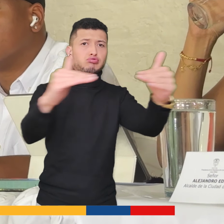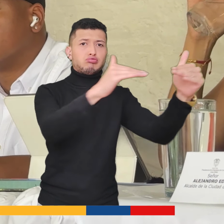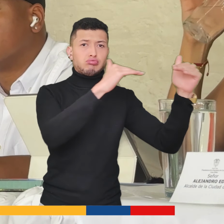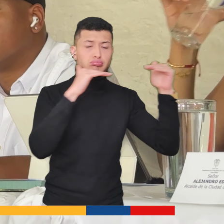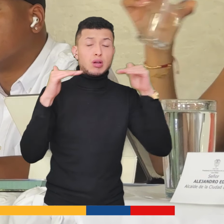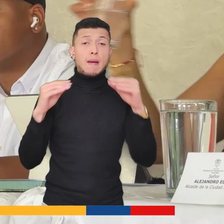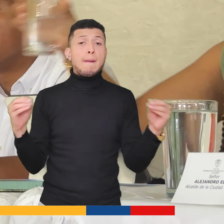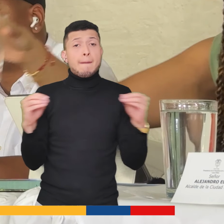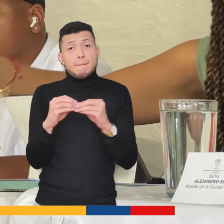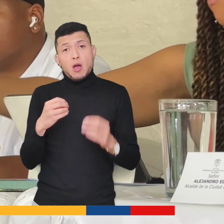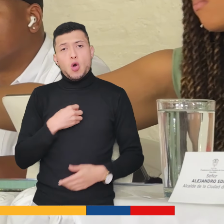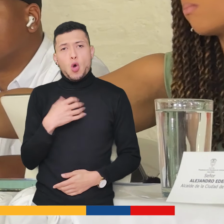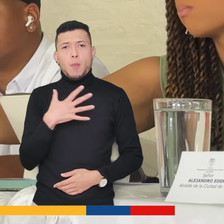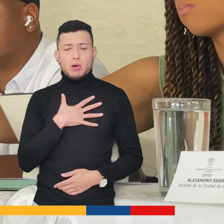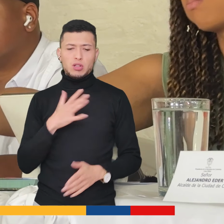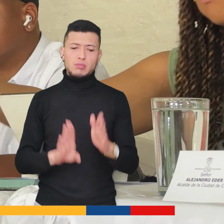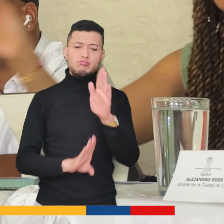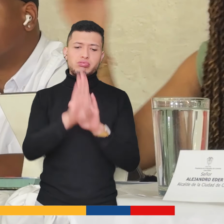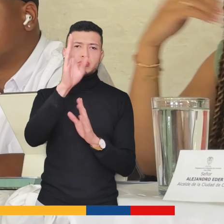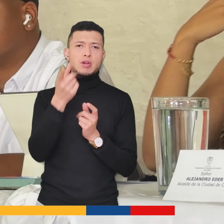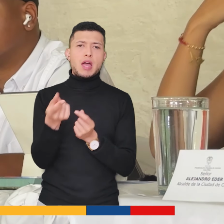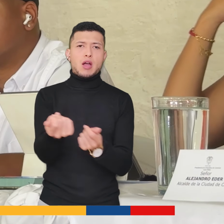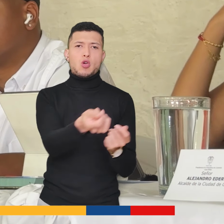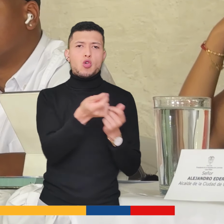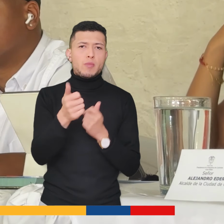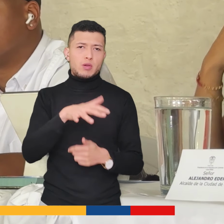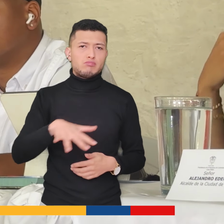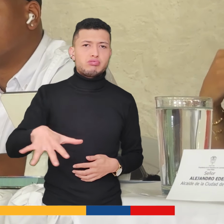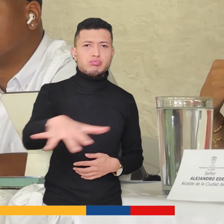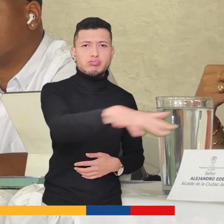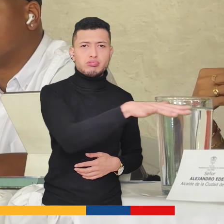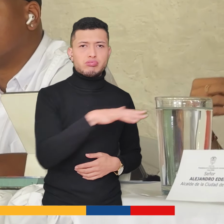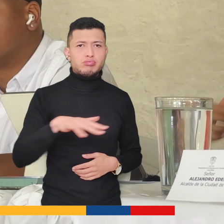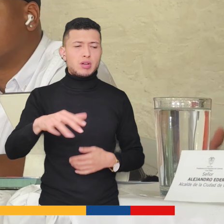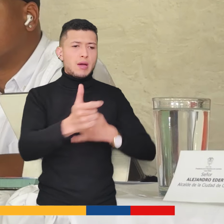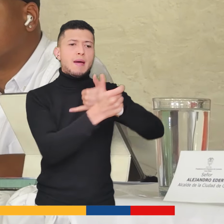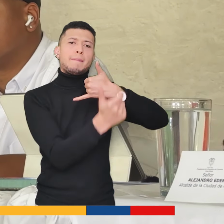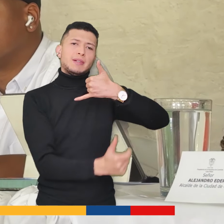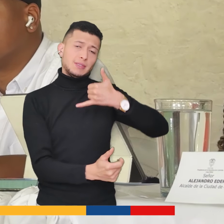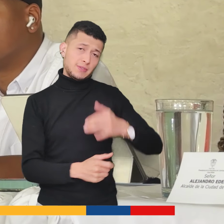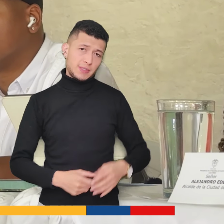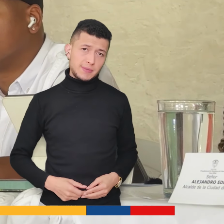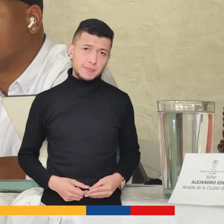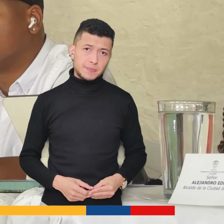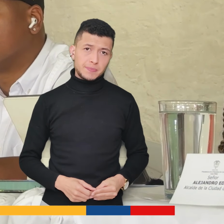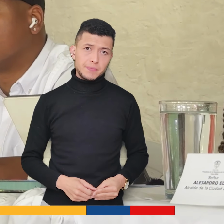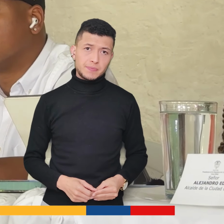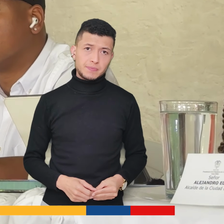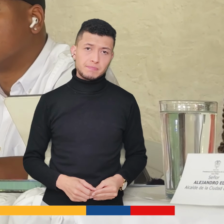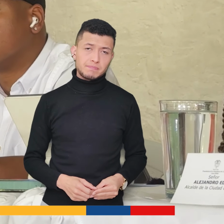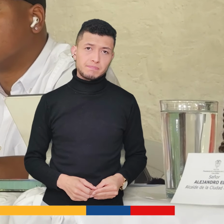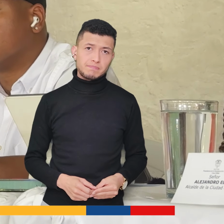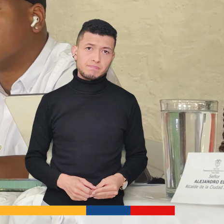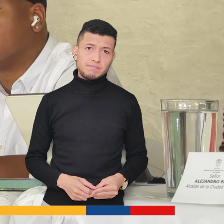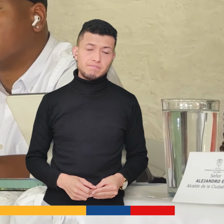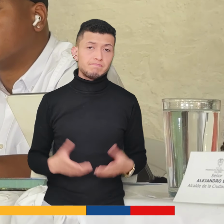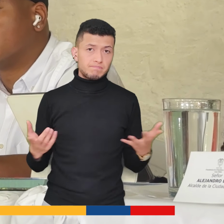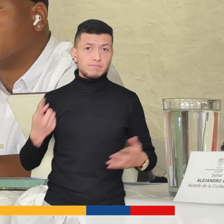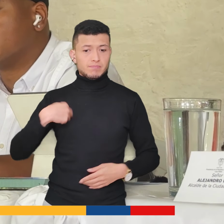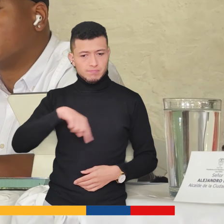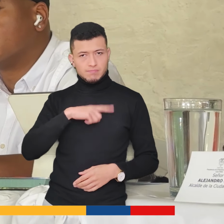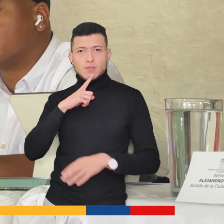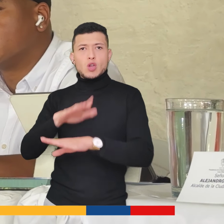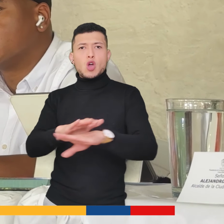y la oportunidad de desarrollo económico de la región del Pacífico. Esa es la razón por la que les